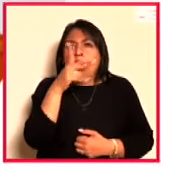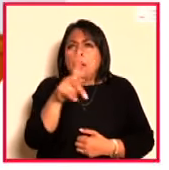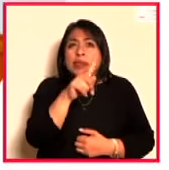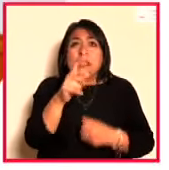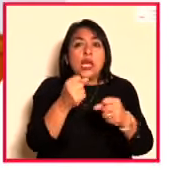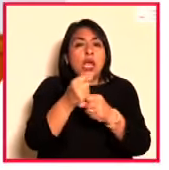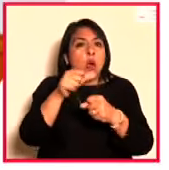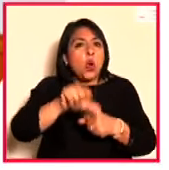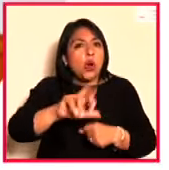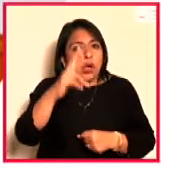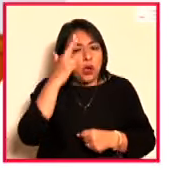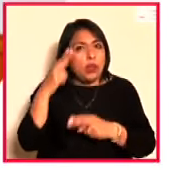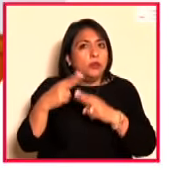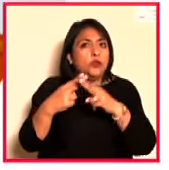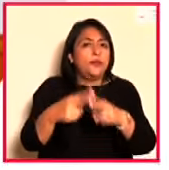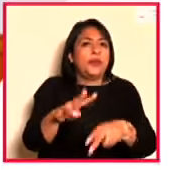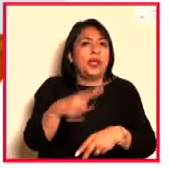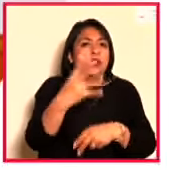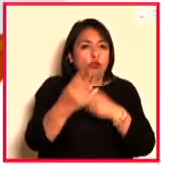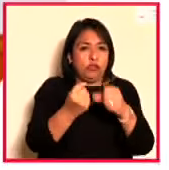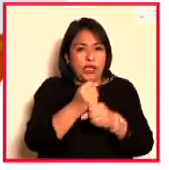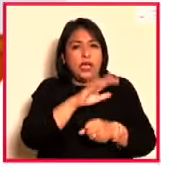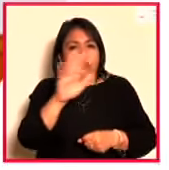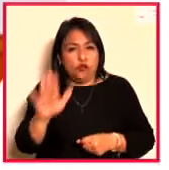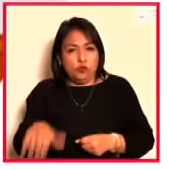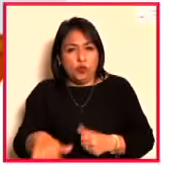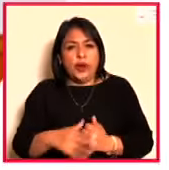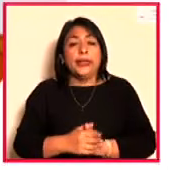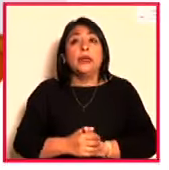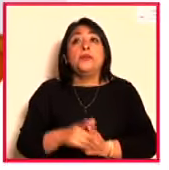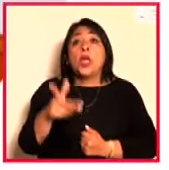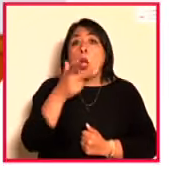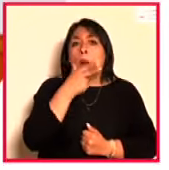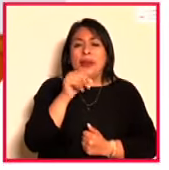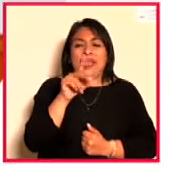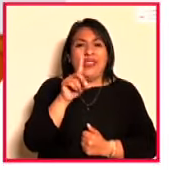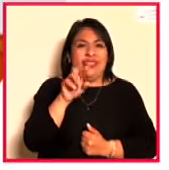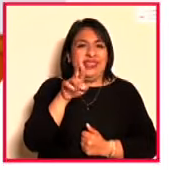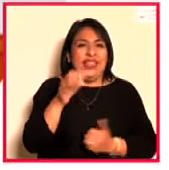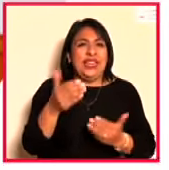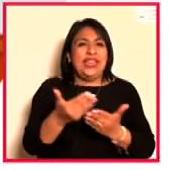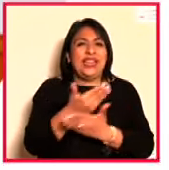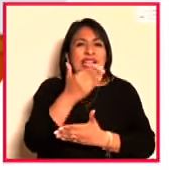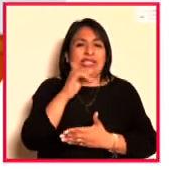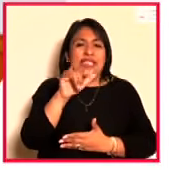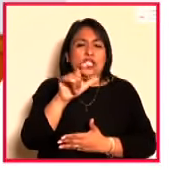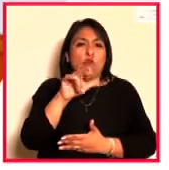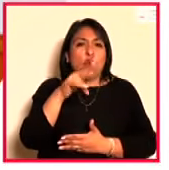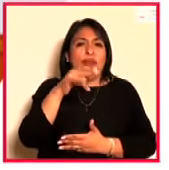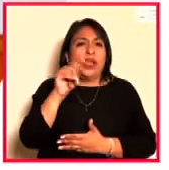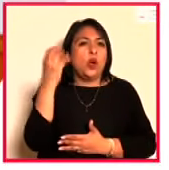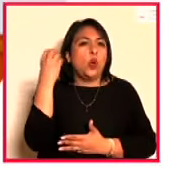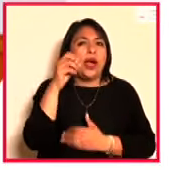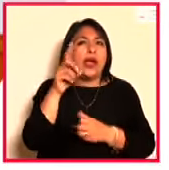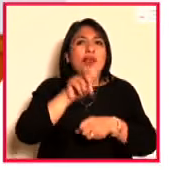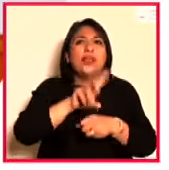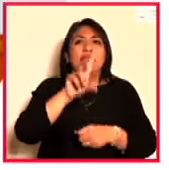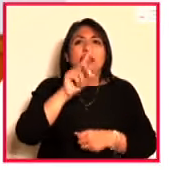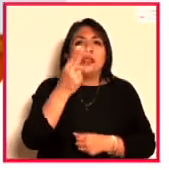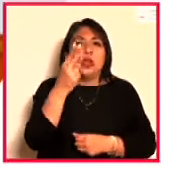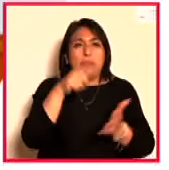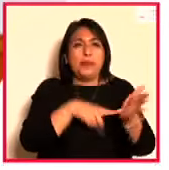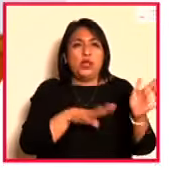en el 14º aniversario de su deceso. Andrés Enestrosa Morales nació en Ixhuatán, Oaxaca, el 30 de noviembre de